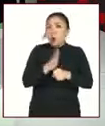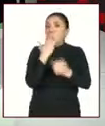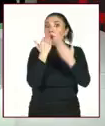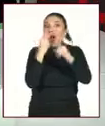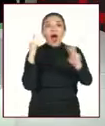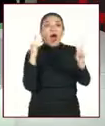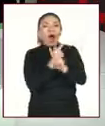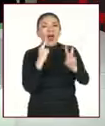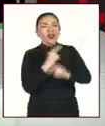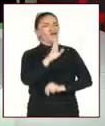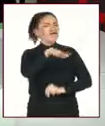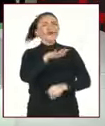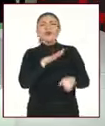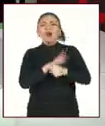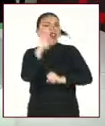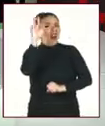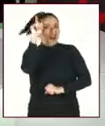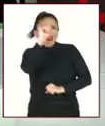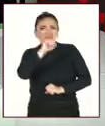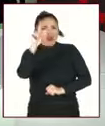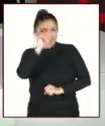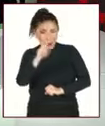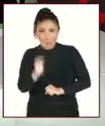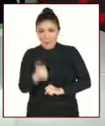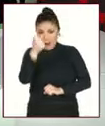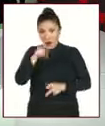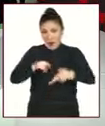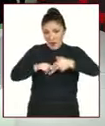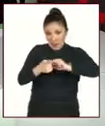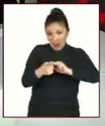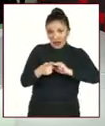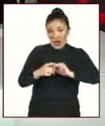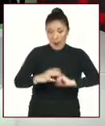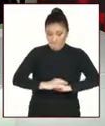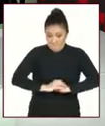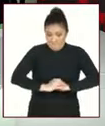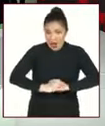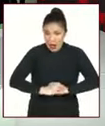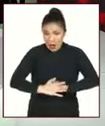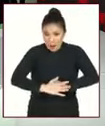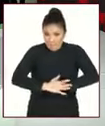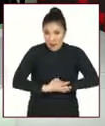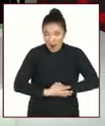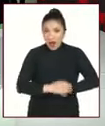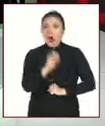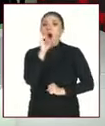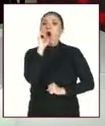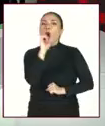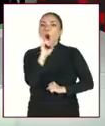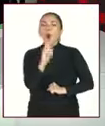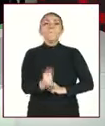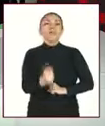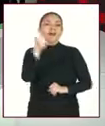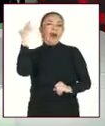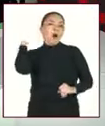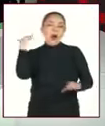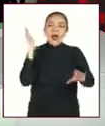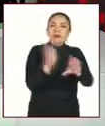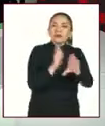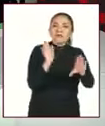Entonces, ¿qué recomendarías? ¿Iniciar con la maniobra Heimlich o primero las palmaditas en la